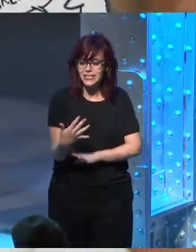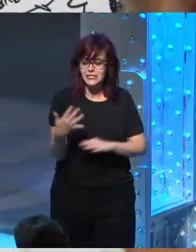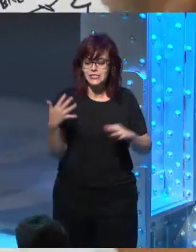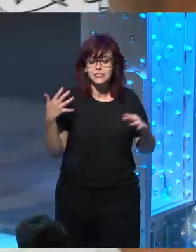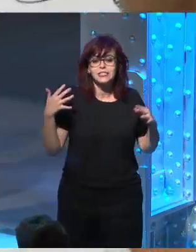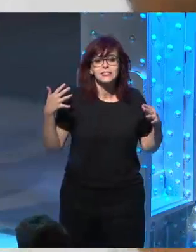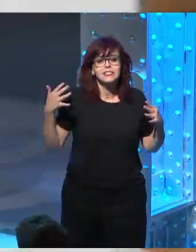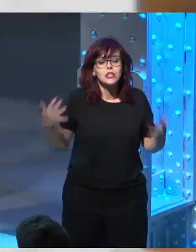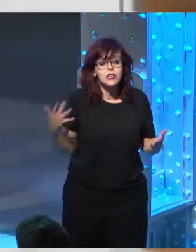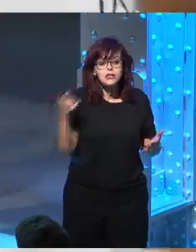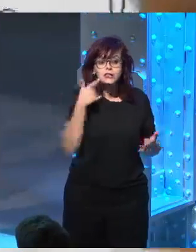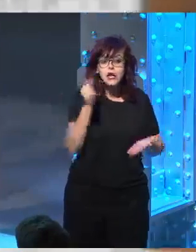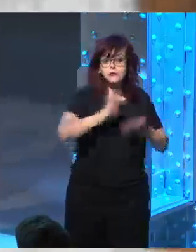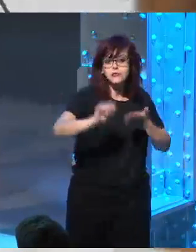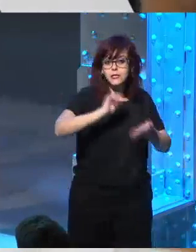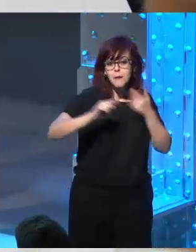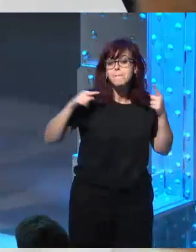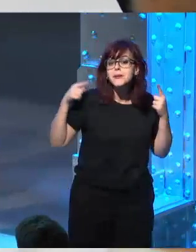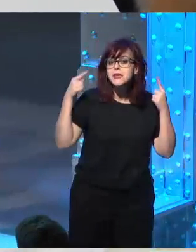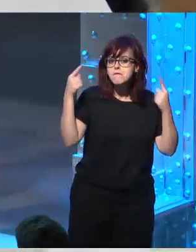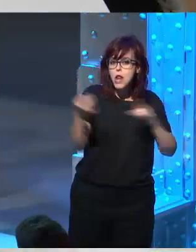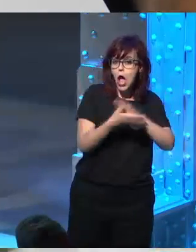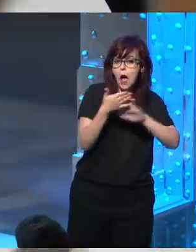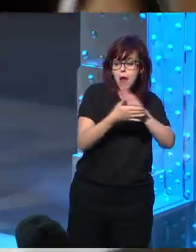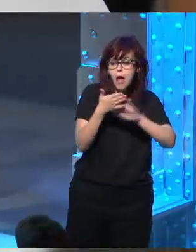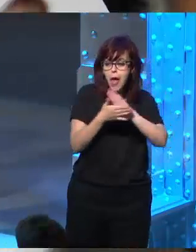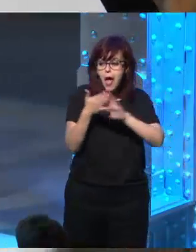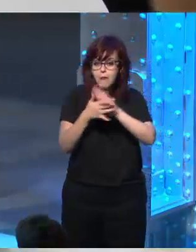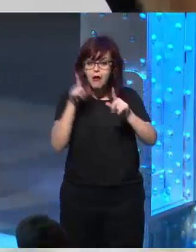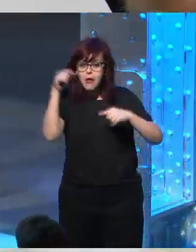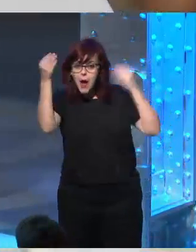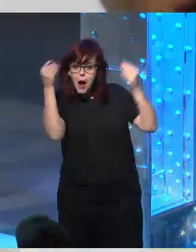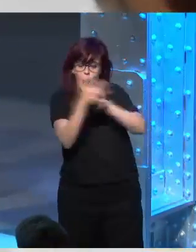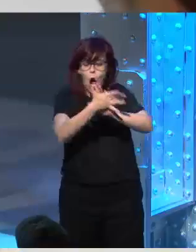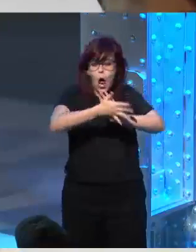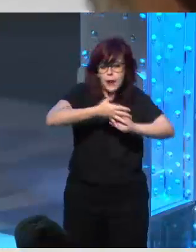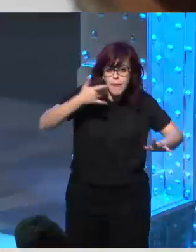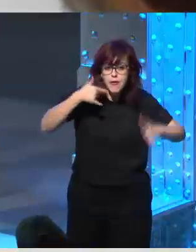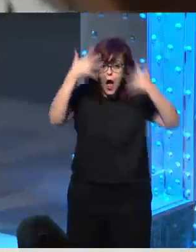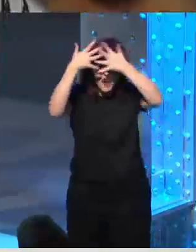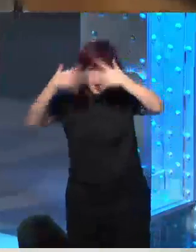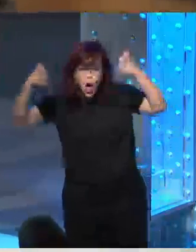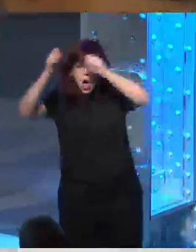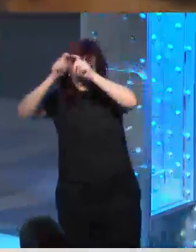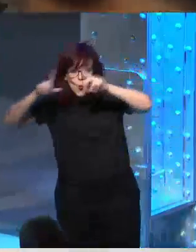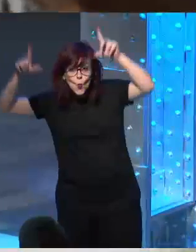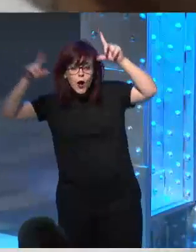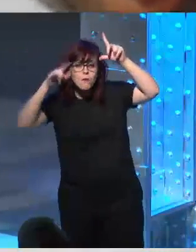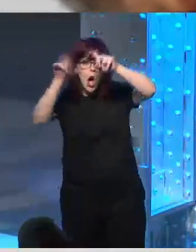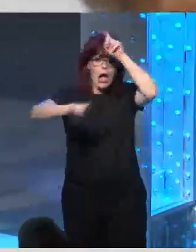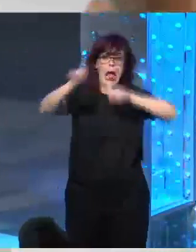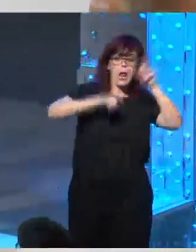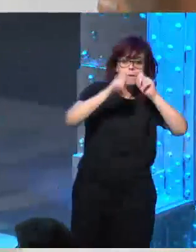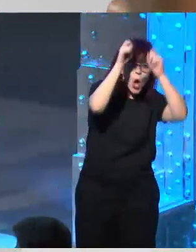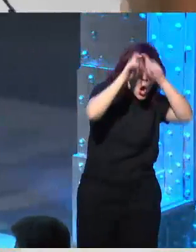Estamos descubriendo el truco de que escribe primero, claro, tiene que escribir lo que vamos diciendo en los bocadillos porque hablamos tan rápido y luego tiene que volver al dibujo anterior para que